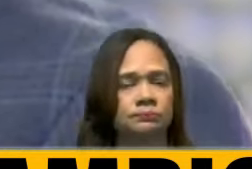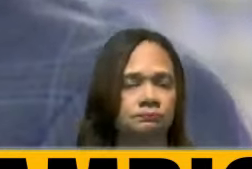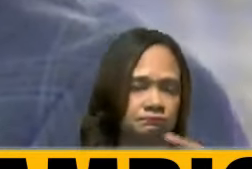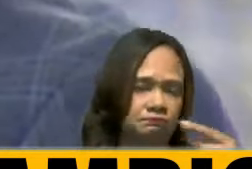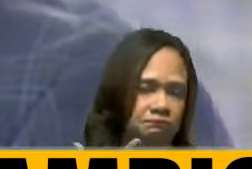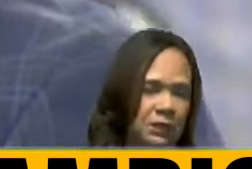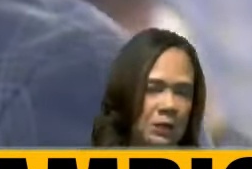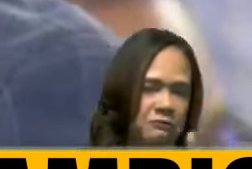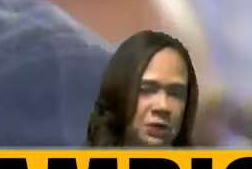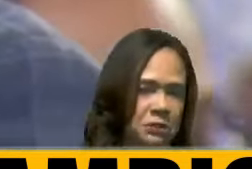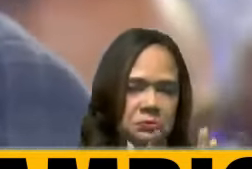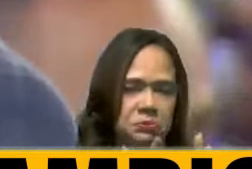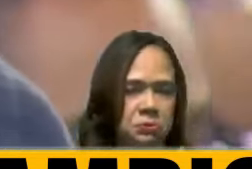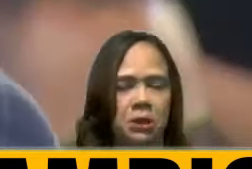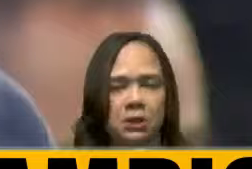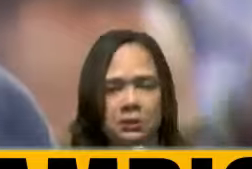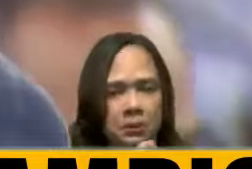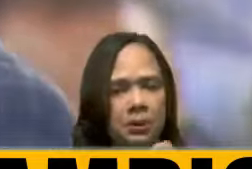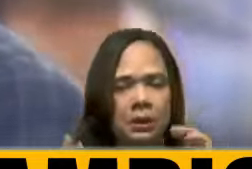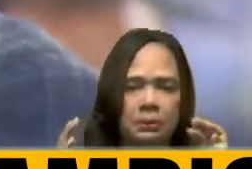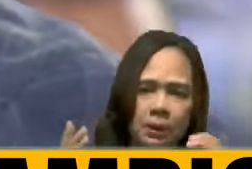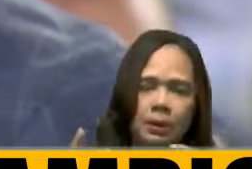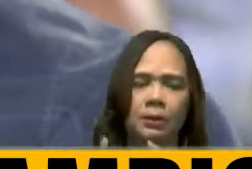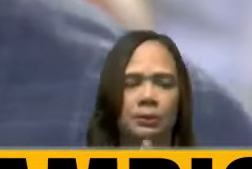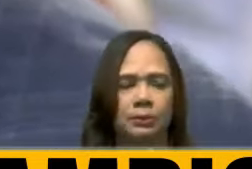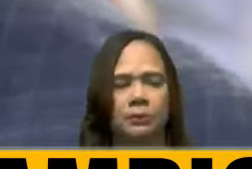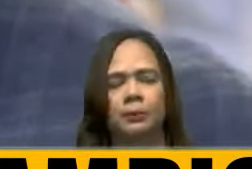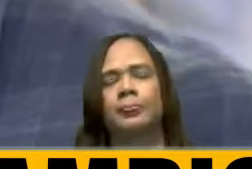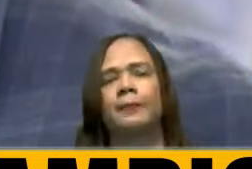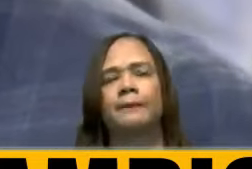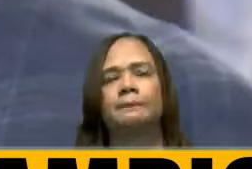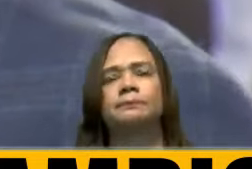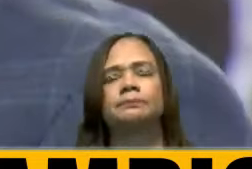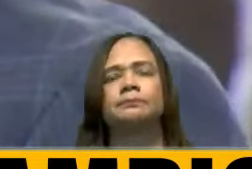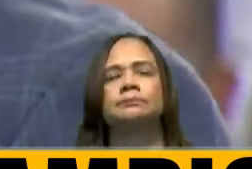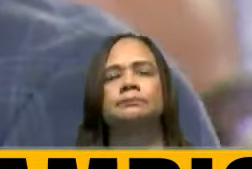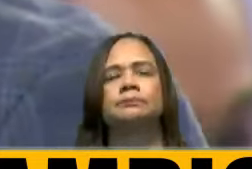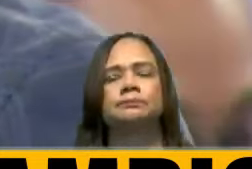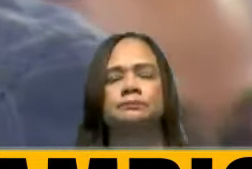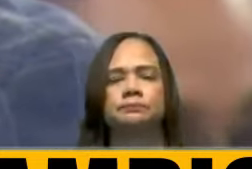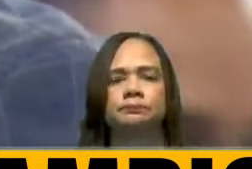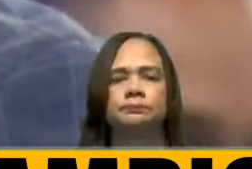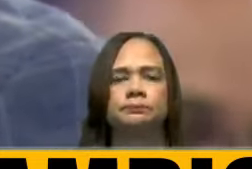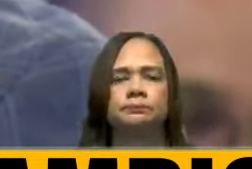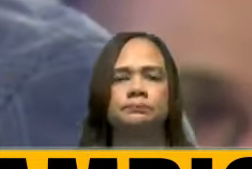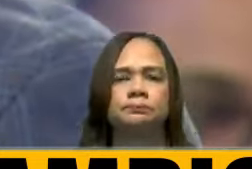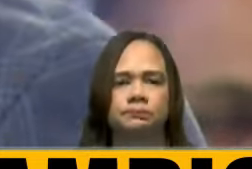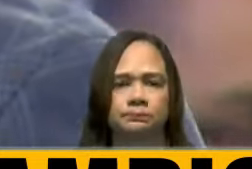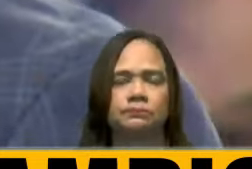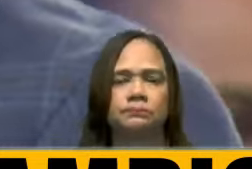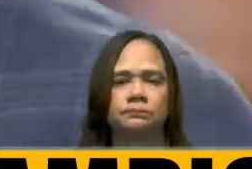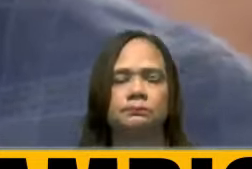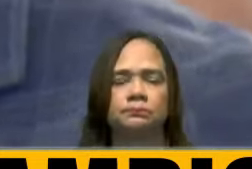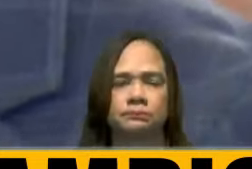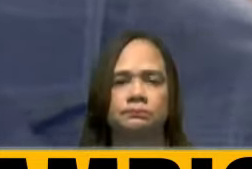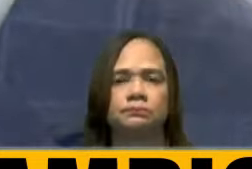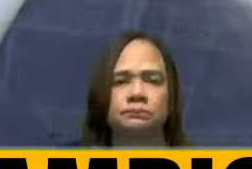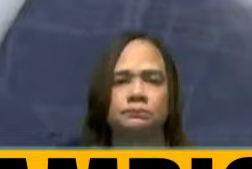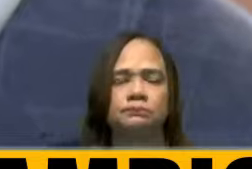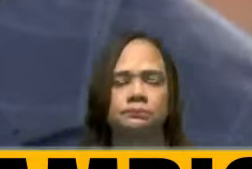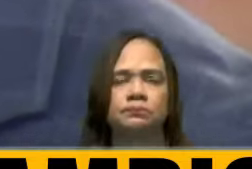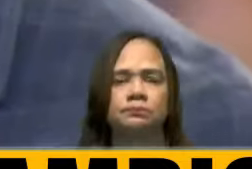14 en los Estados Unidos a través también de la z101 como comentarista y nuestro periódico digital testigo